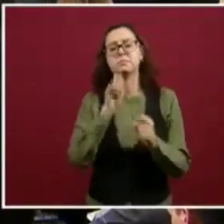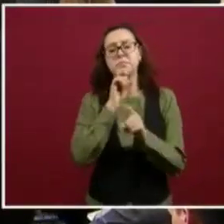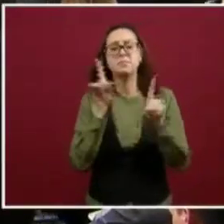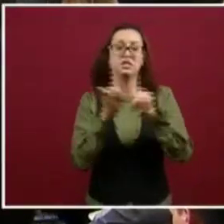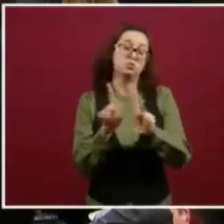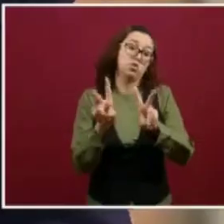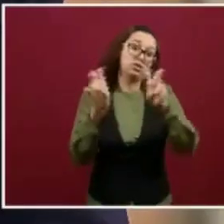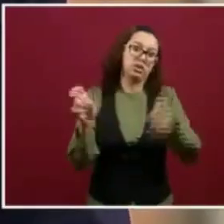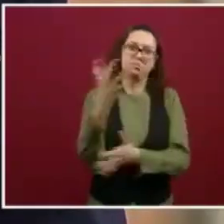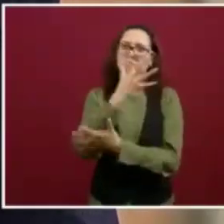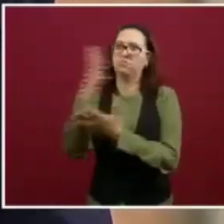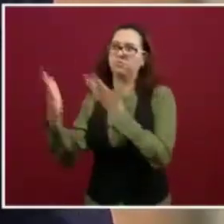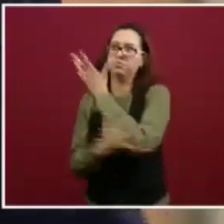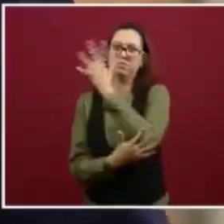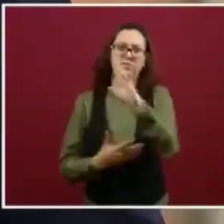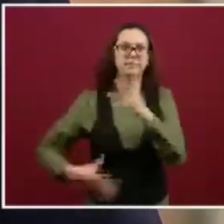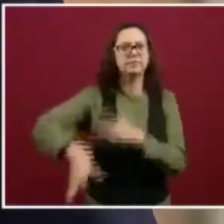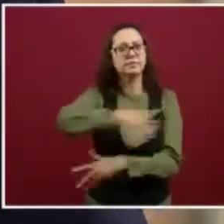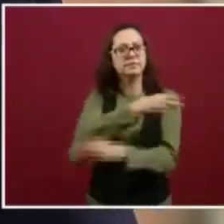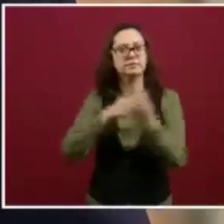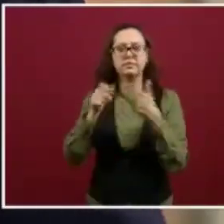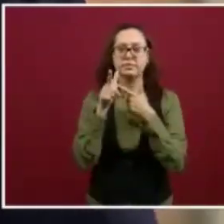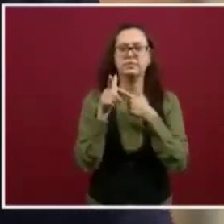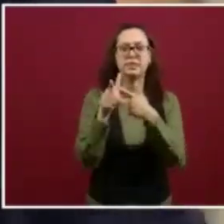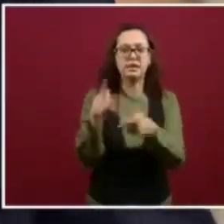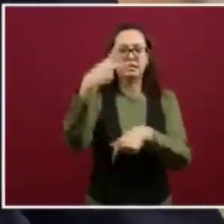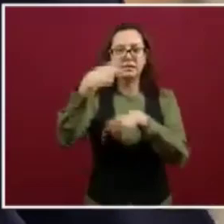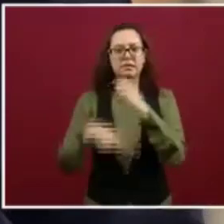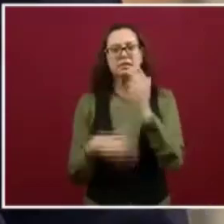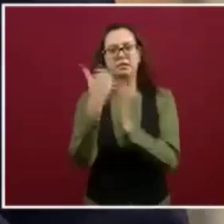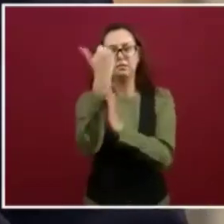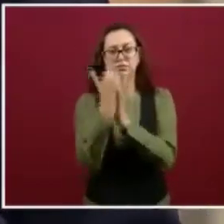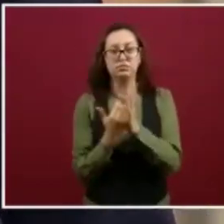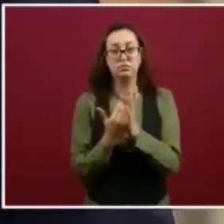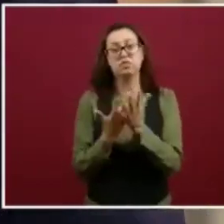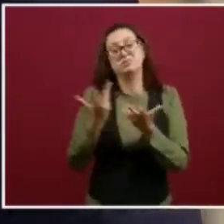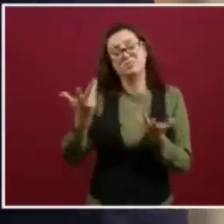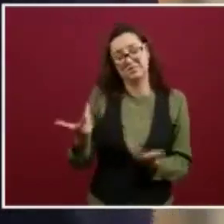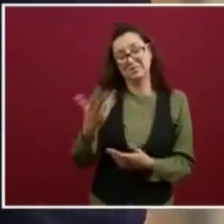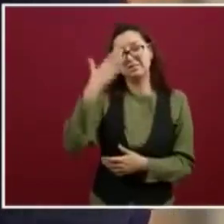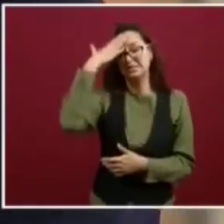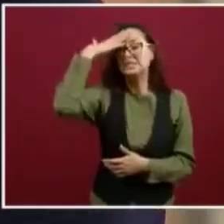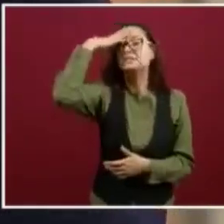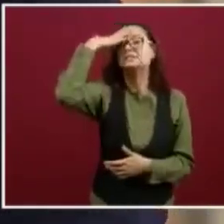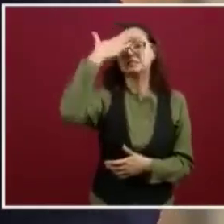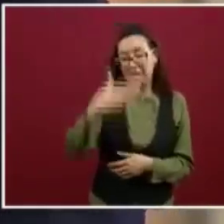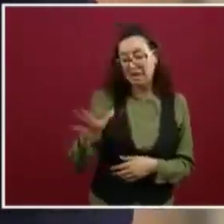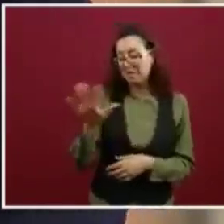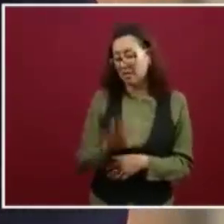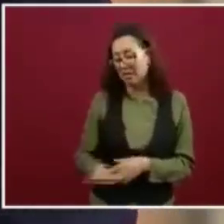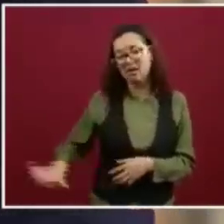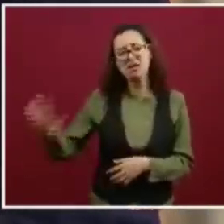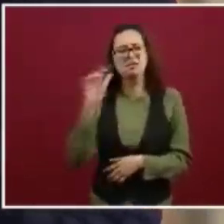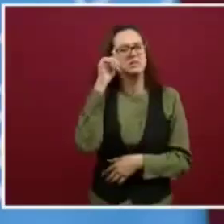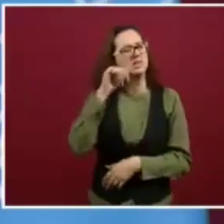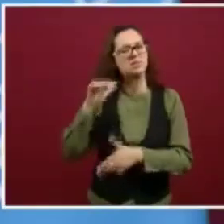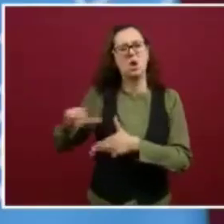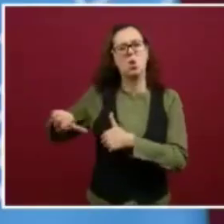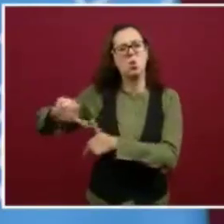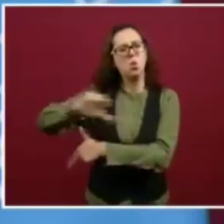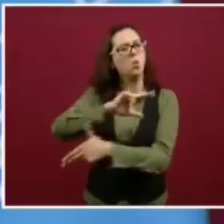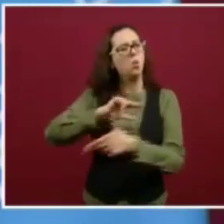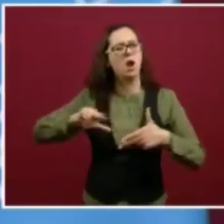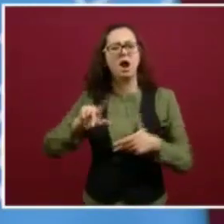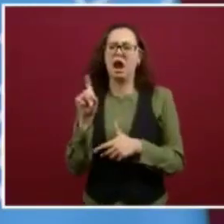sostenibilidad ambiental y la gestión de riesgos. Estamos hablando de una zona muy vulnerable a las inundaciones, a los huracanes, a